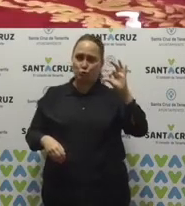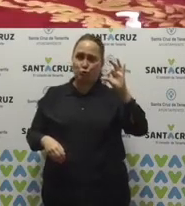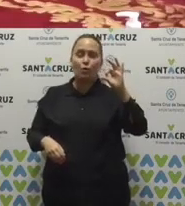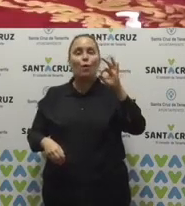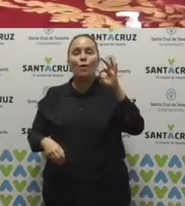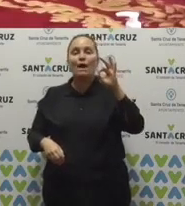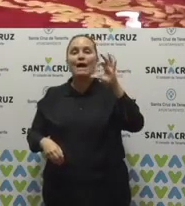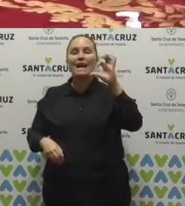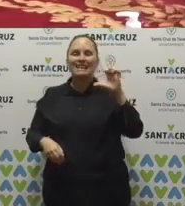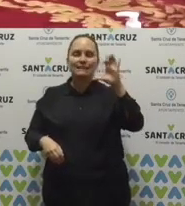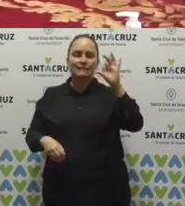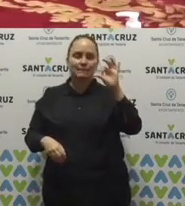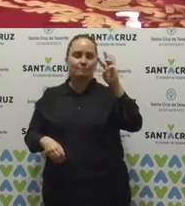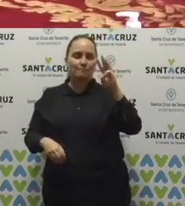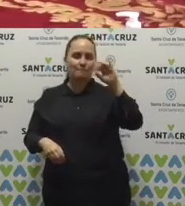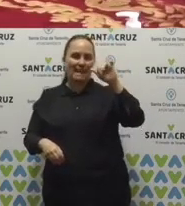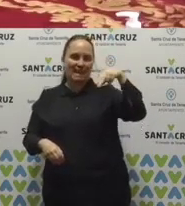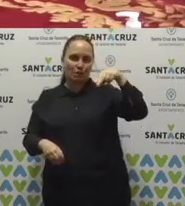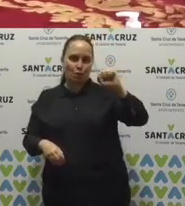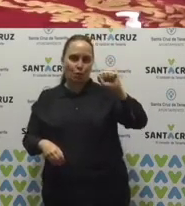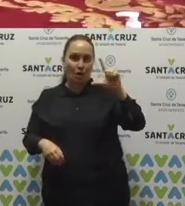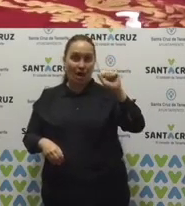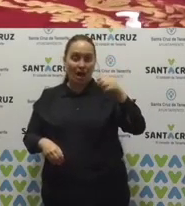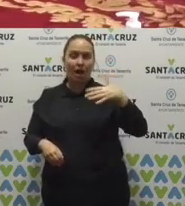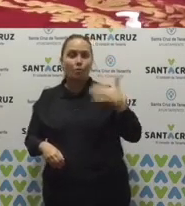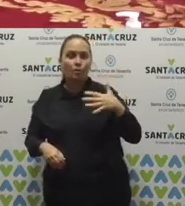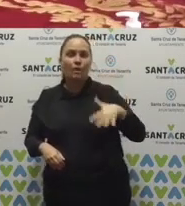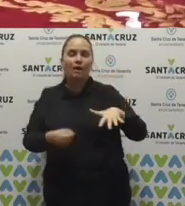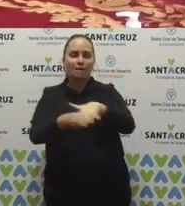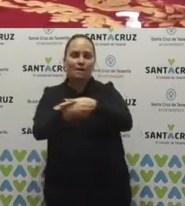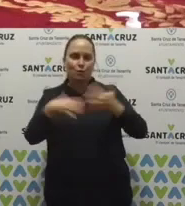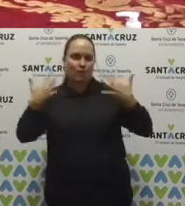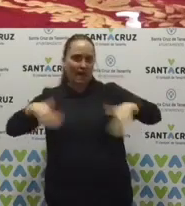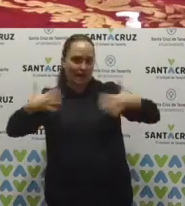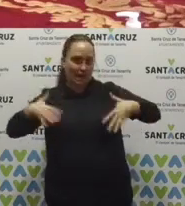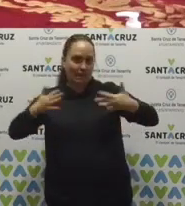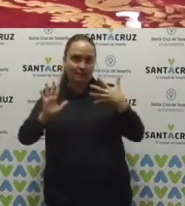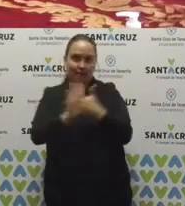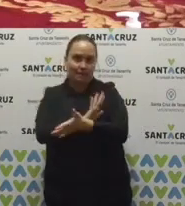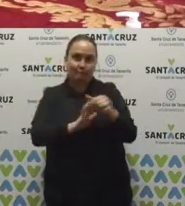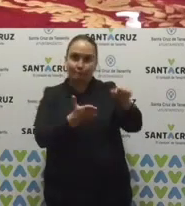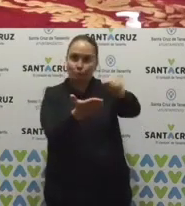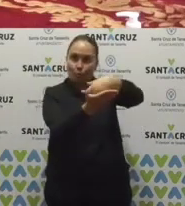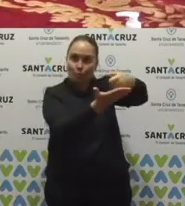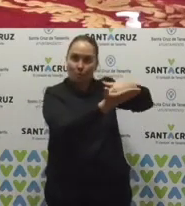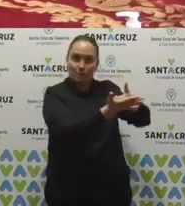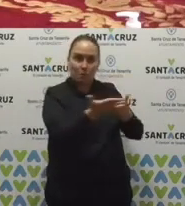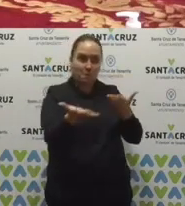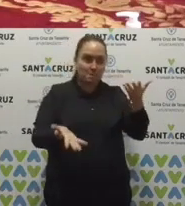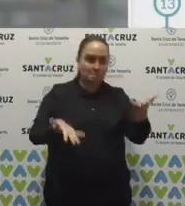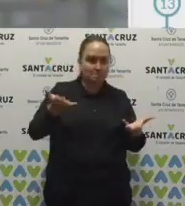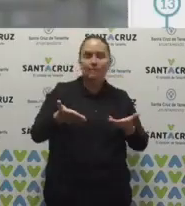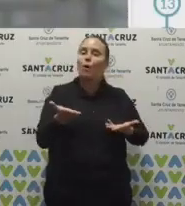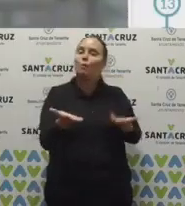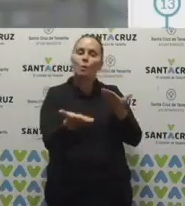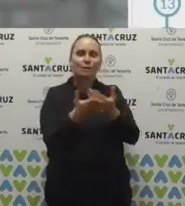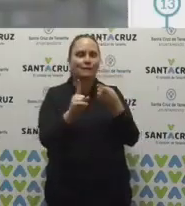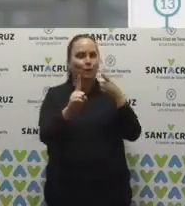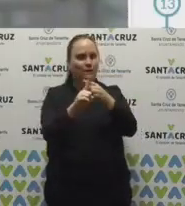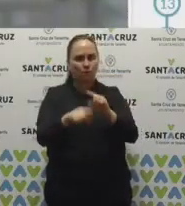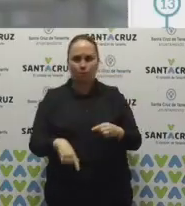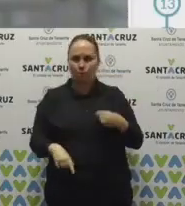solos el fin que perseguimos con estas propuestas tiene dos dobles objetivos primero